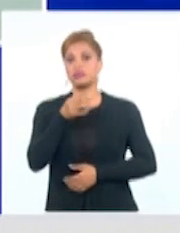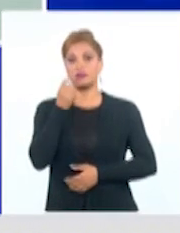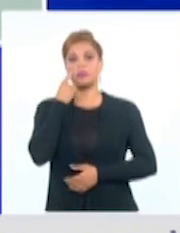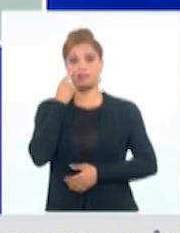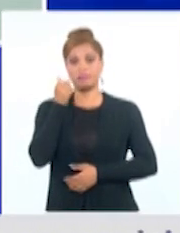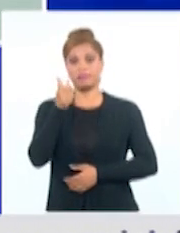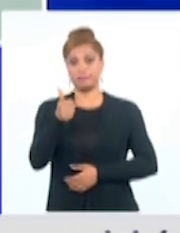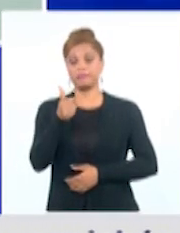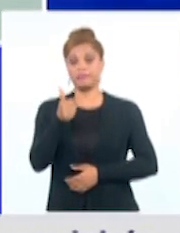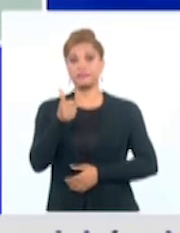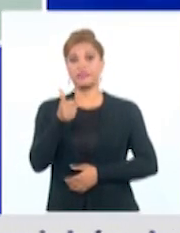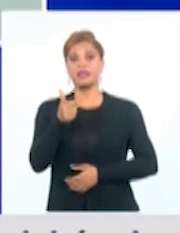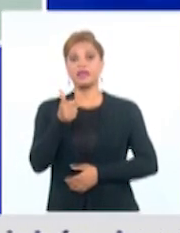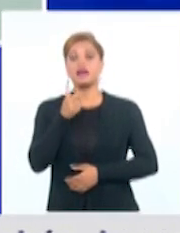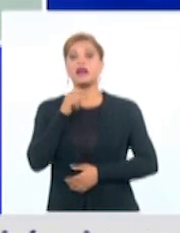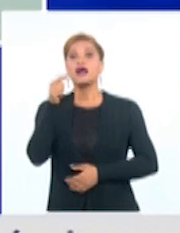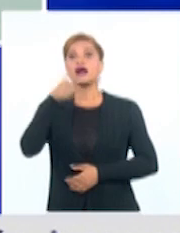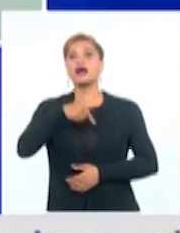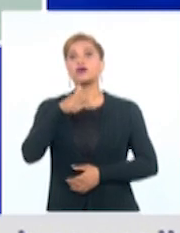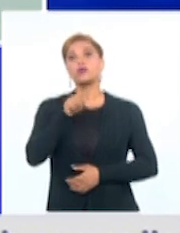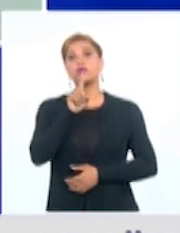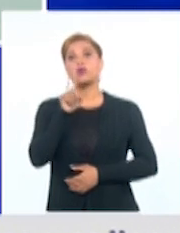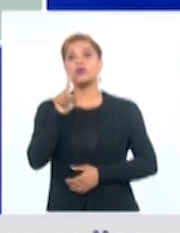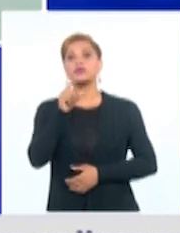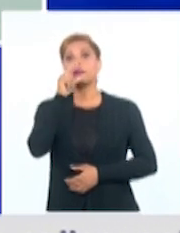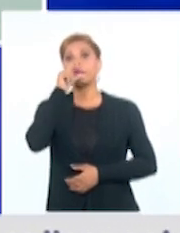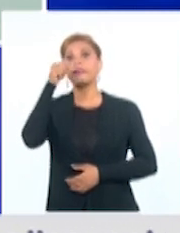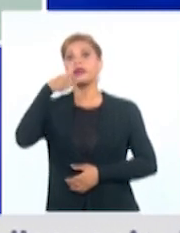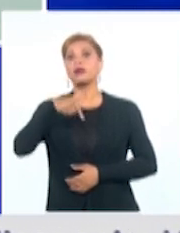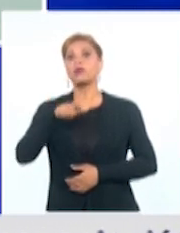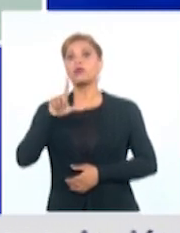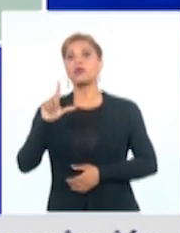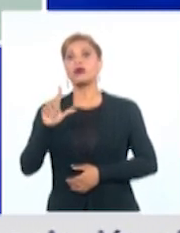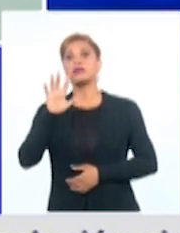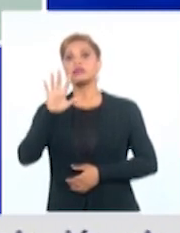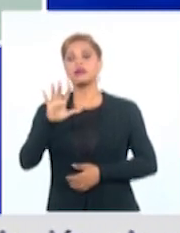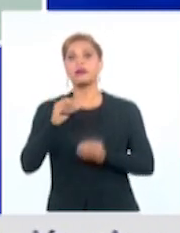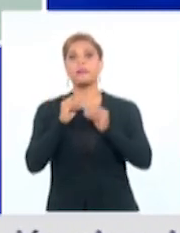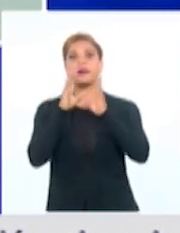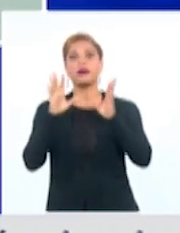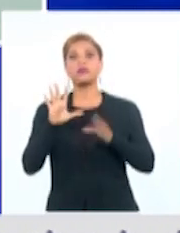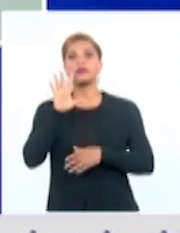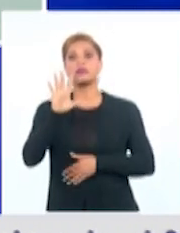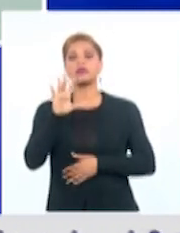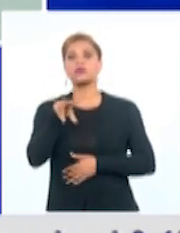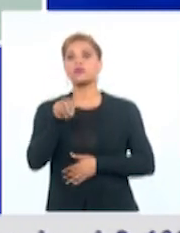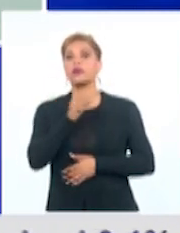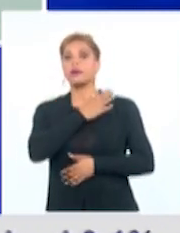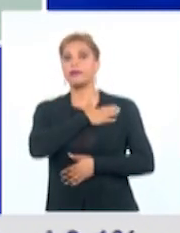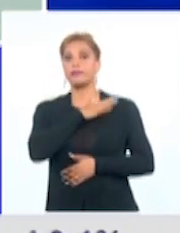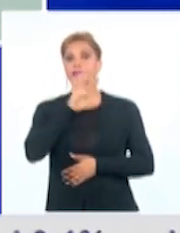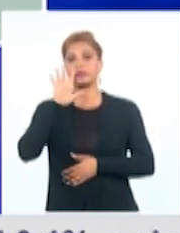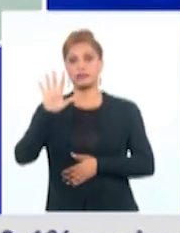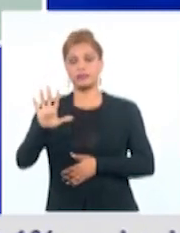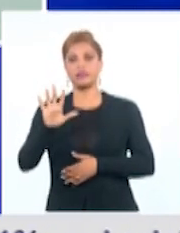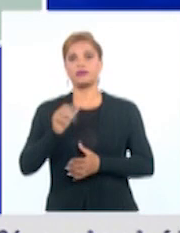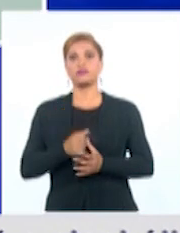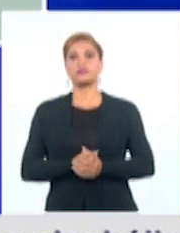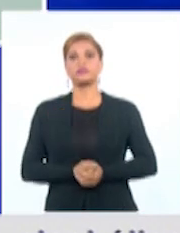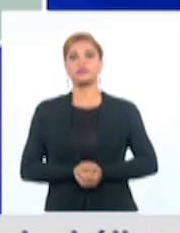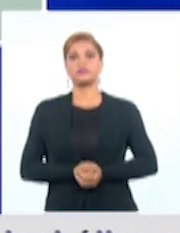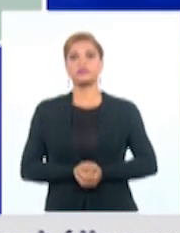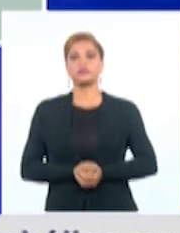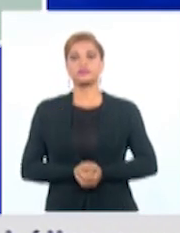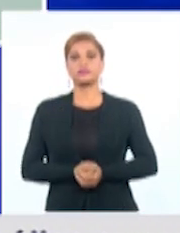gráfico. Aruco reporta 11, Bejucal, Madruga, Nueva Paz reportan cada uno 5 casos positivos